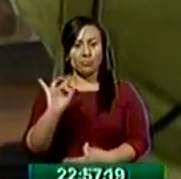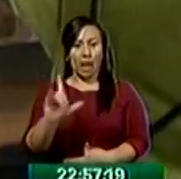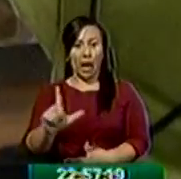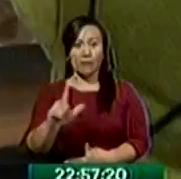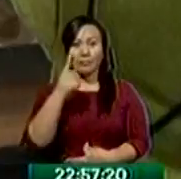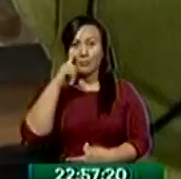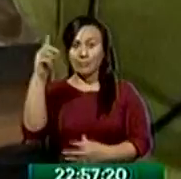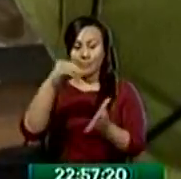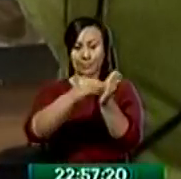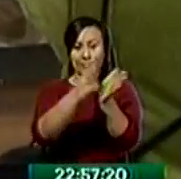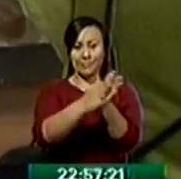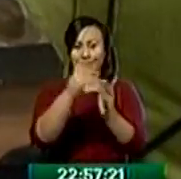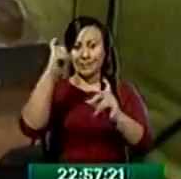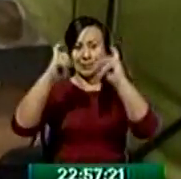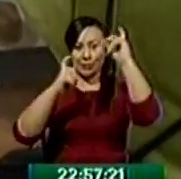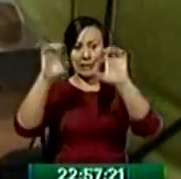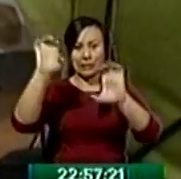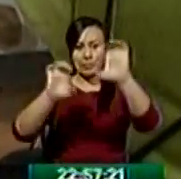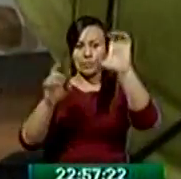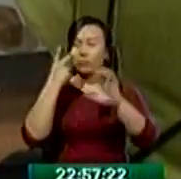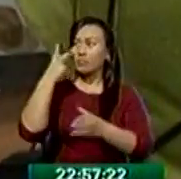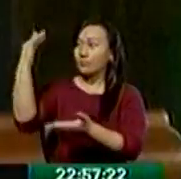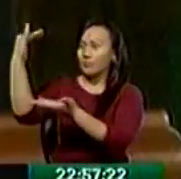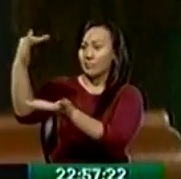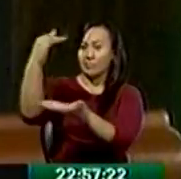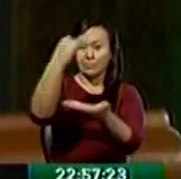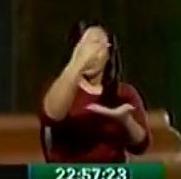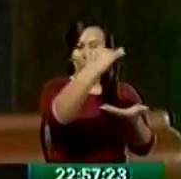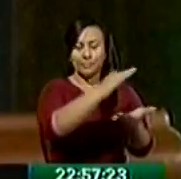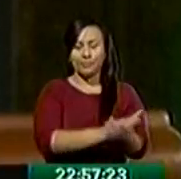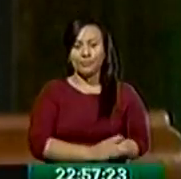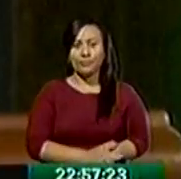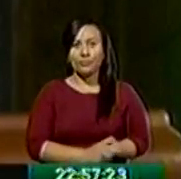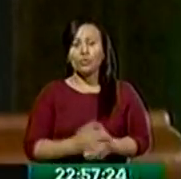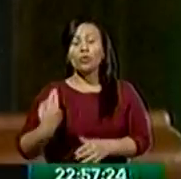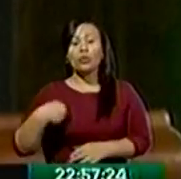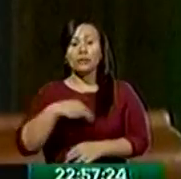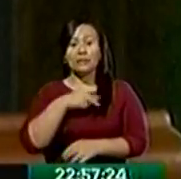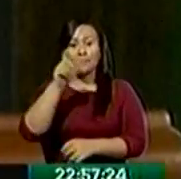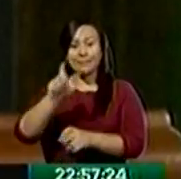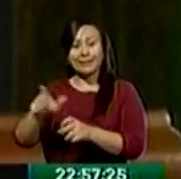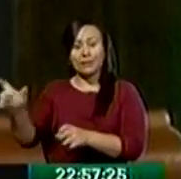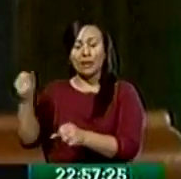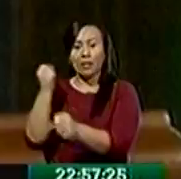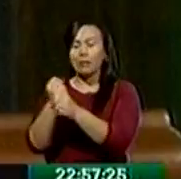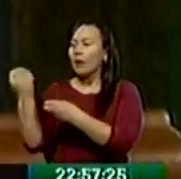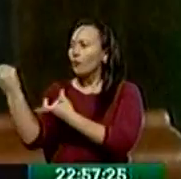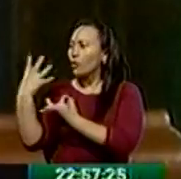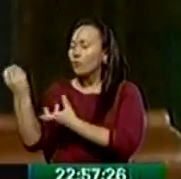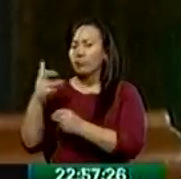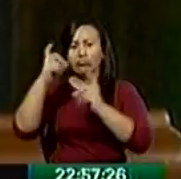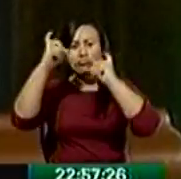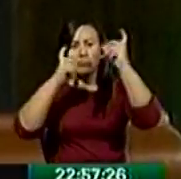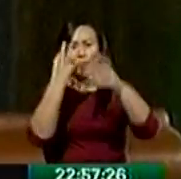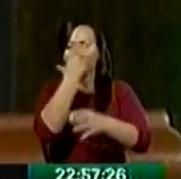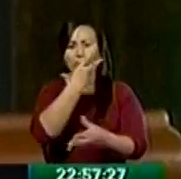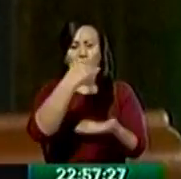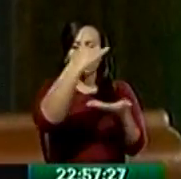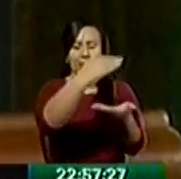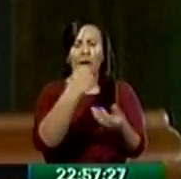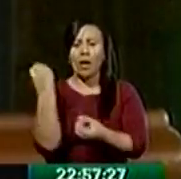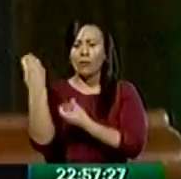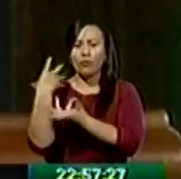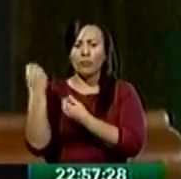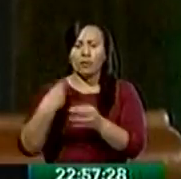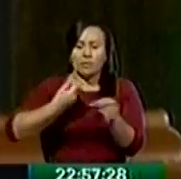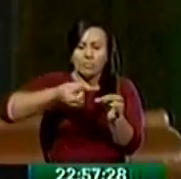están plasmados en la exposición Artesano Artista. Los artesanos cuentan historias colectivas, narran en cada